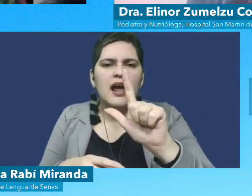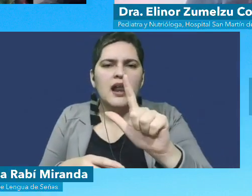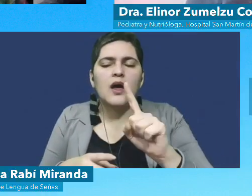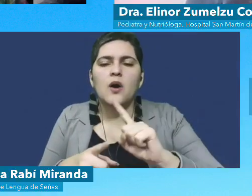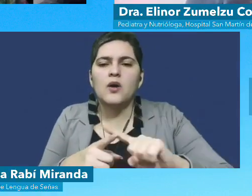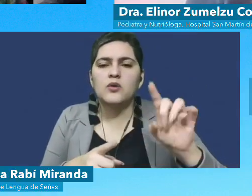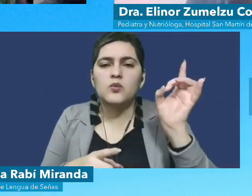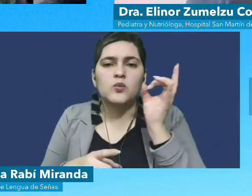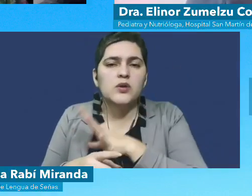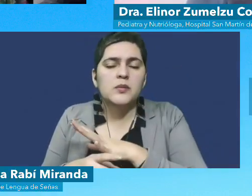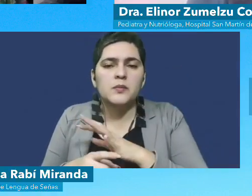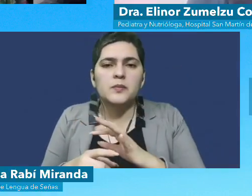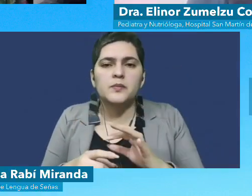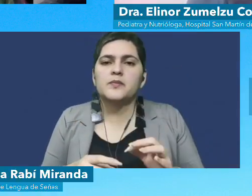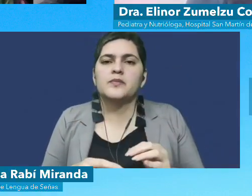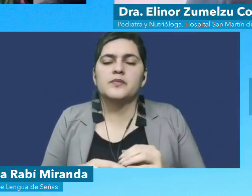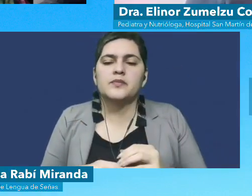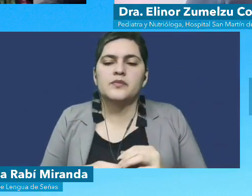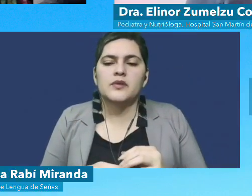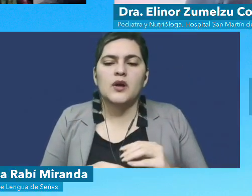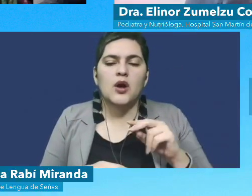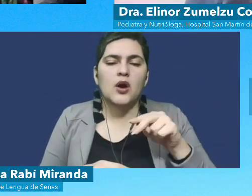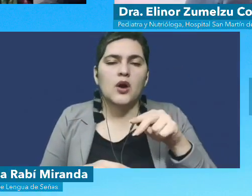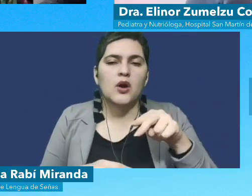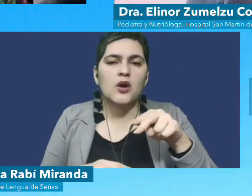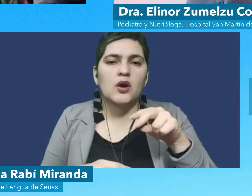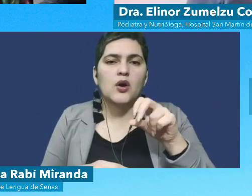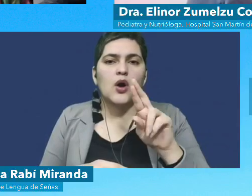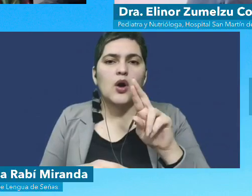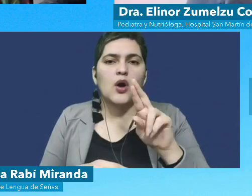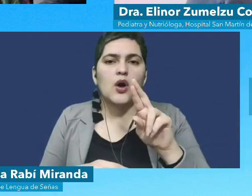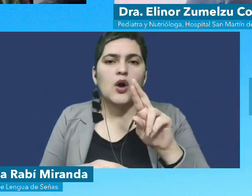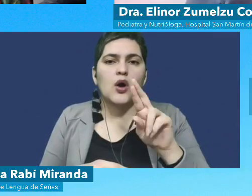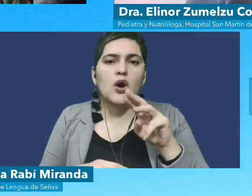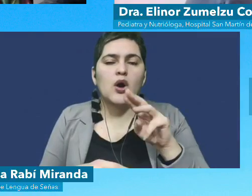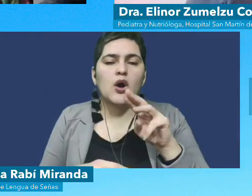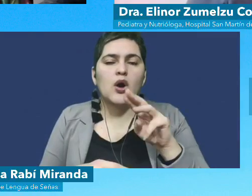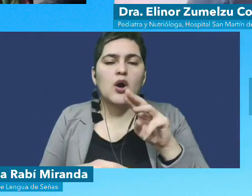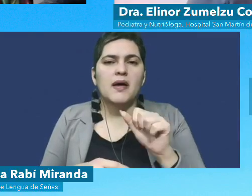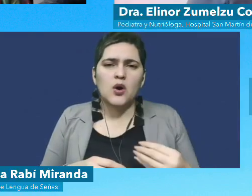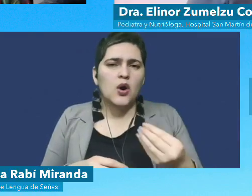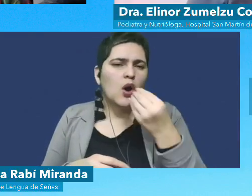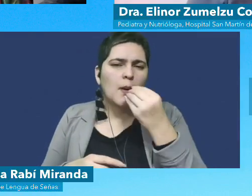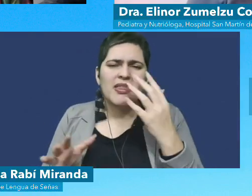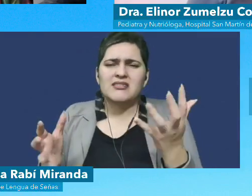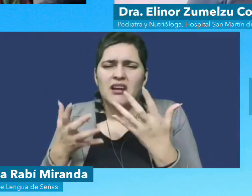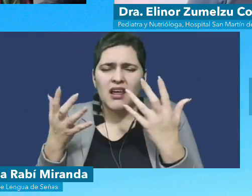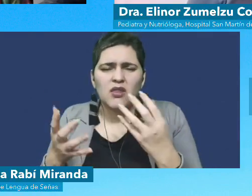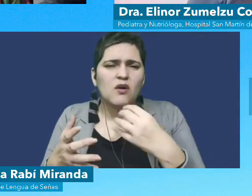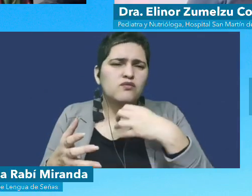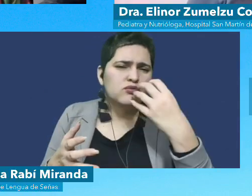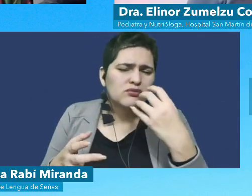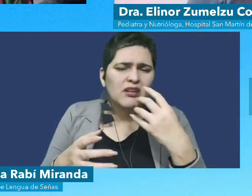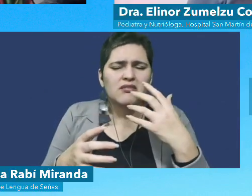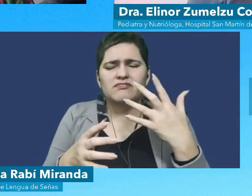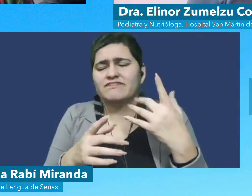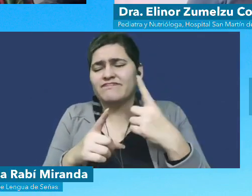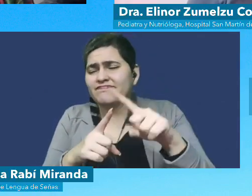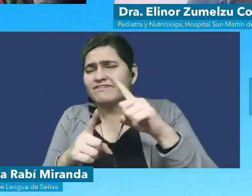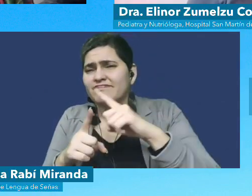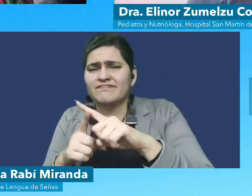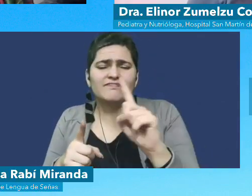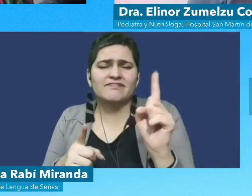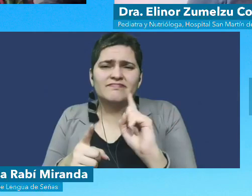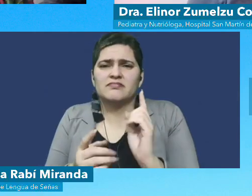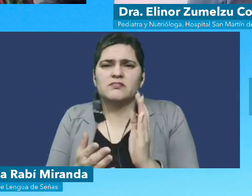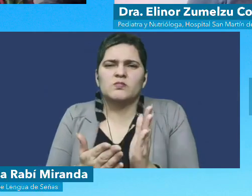comenta Norma Orrego Vicencio, mis hijos no comen ensaladas, ni frutas, ni verduras, no hay caso con que las coman, son excesivamente selectivos. Les hago comer